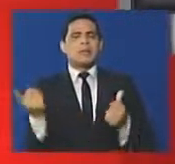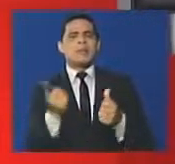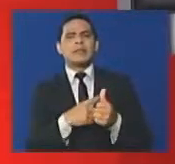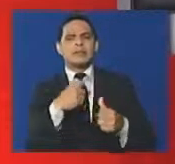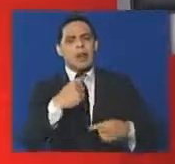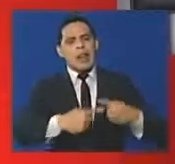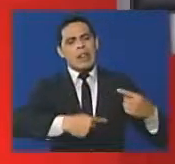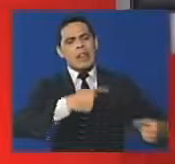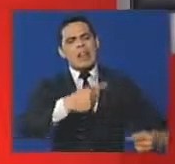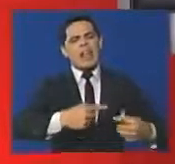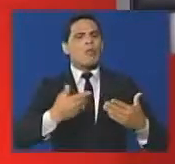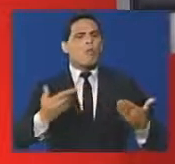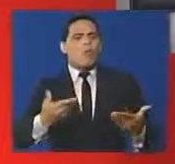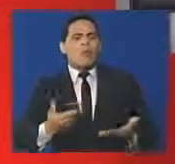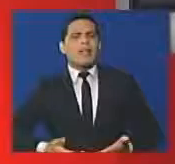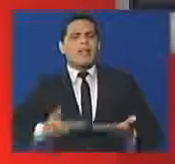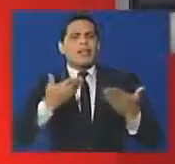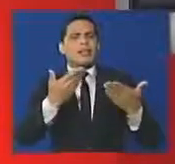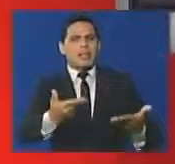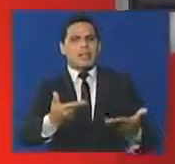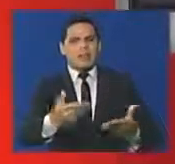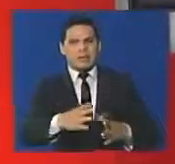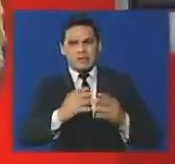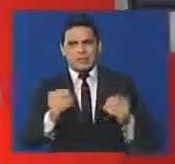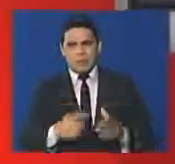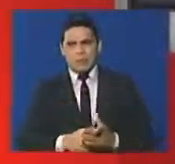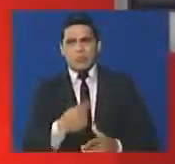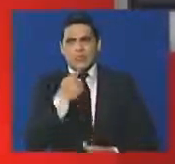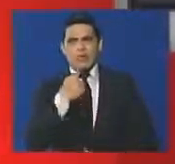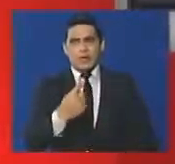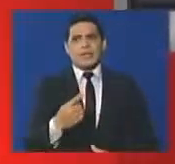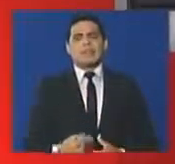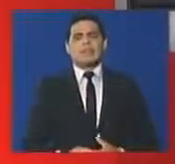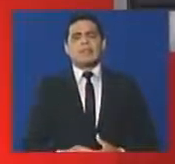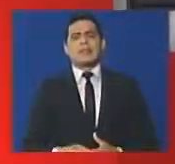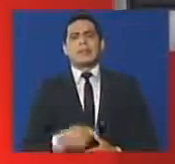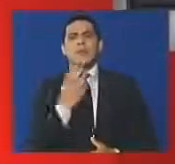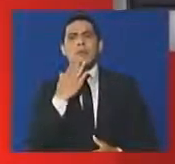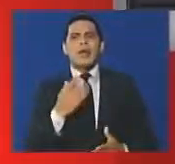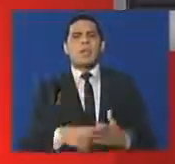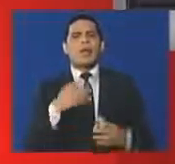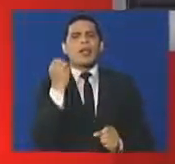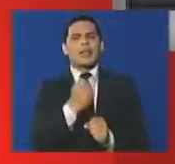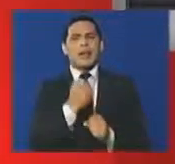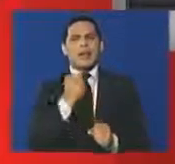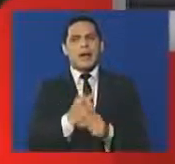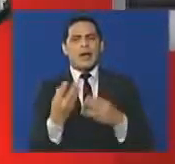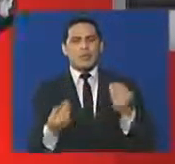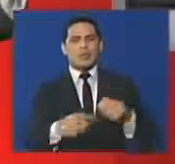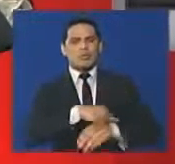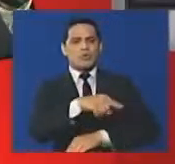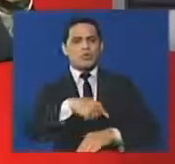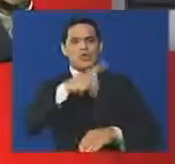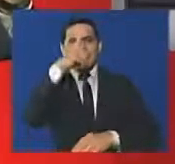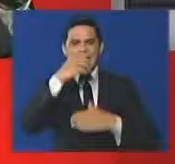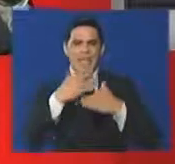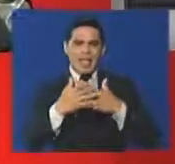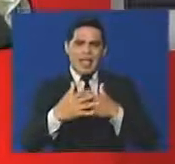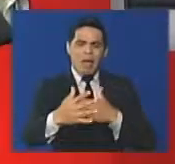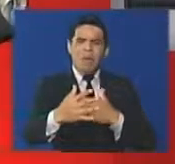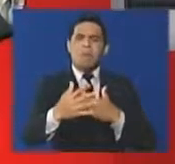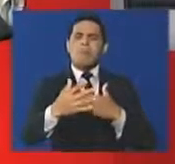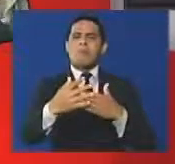legado o cuál es la receptividad que produce el trabajar tanto tiempo en la música?